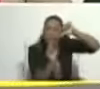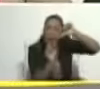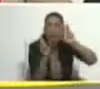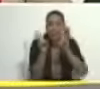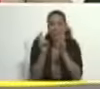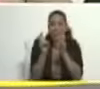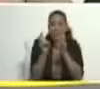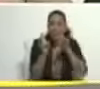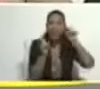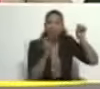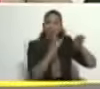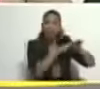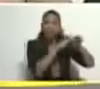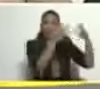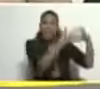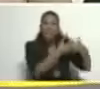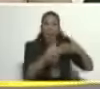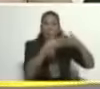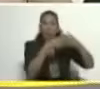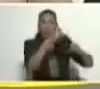con el imperialismo,